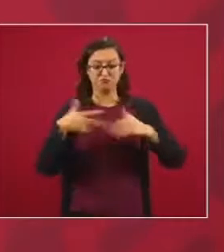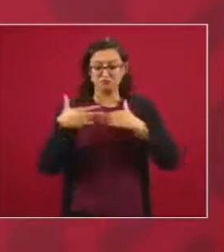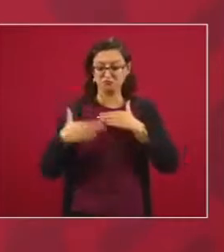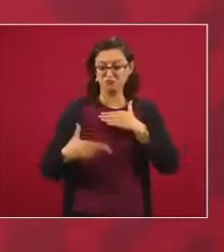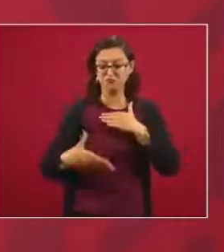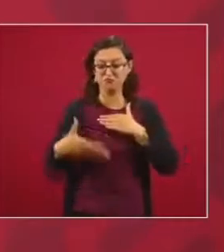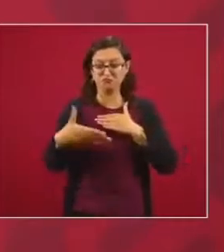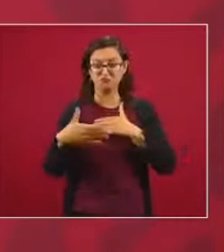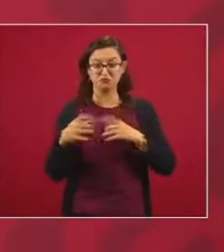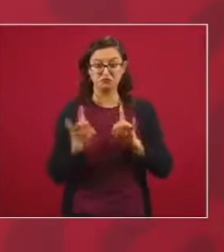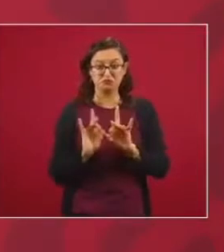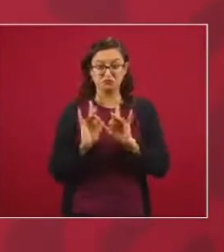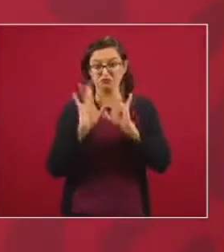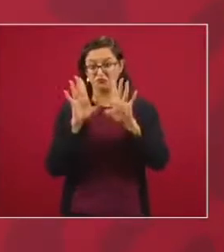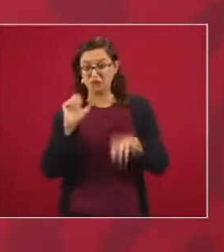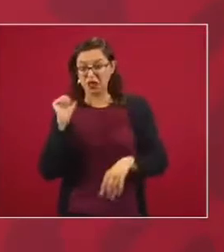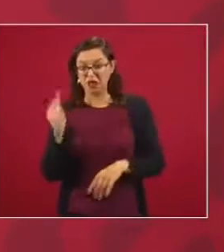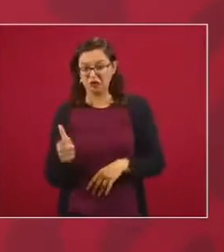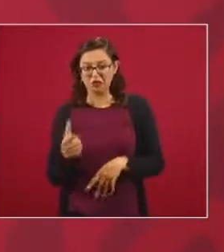pueda ser juzgado